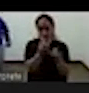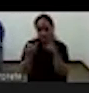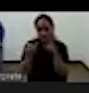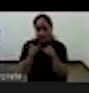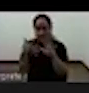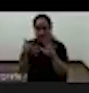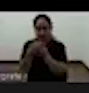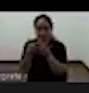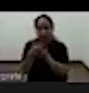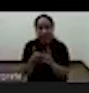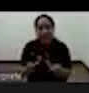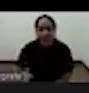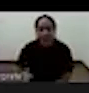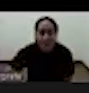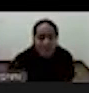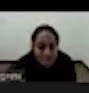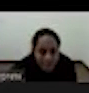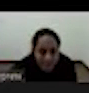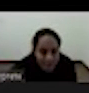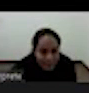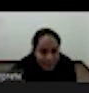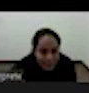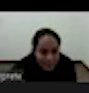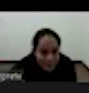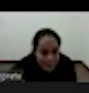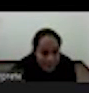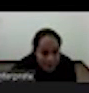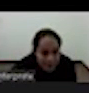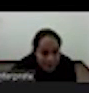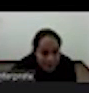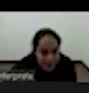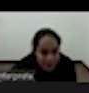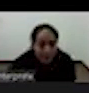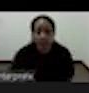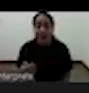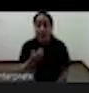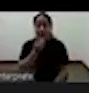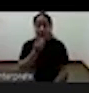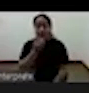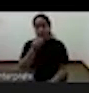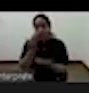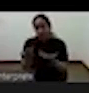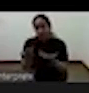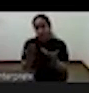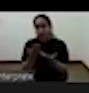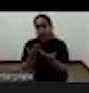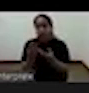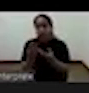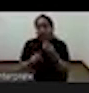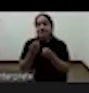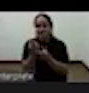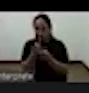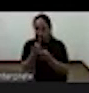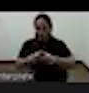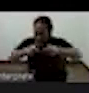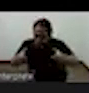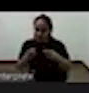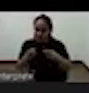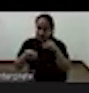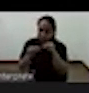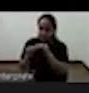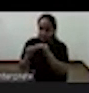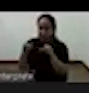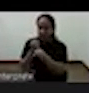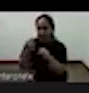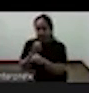que sin duda el camino está por ampliarse, ¿no? Por expandirse. Una escucha